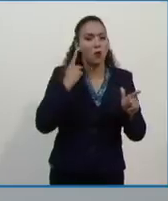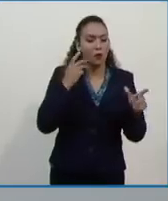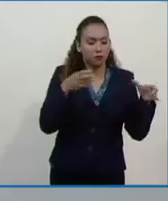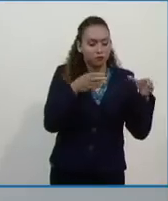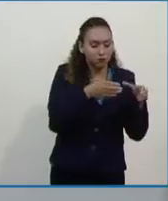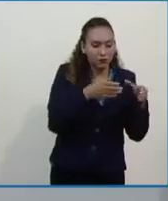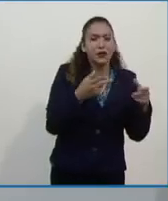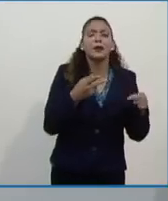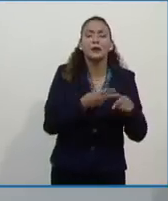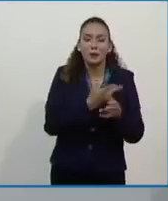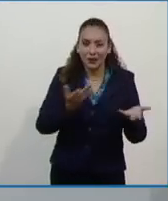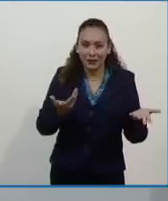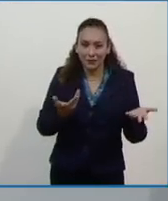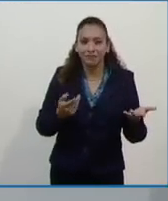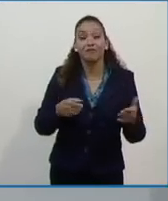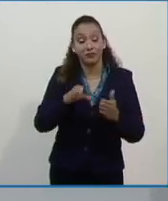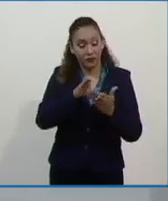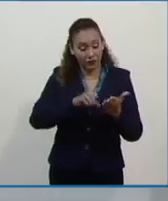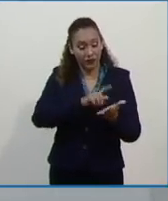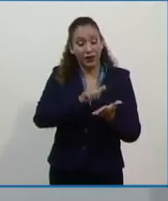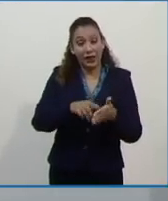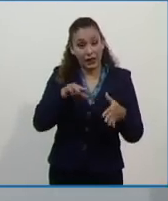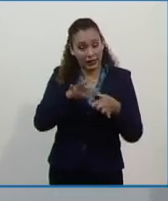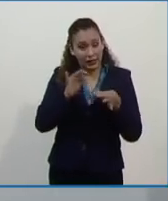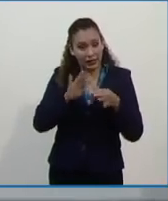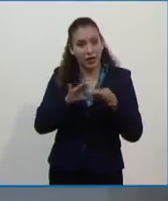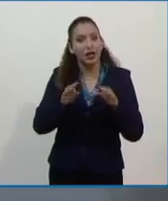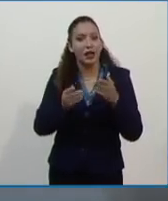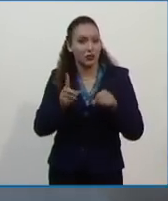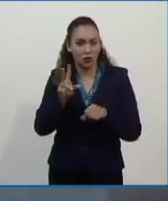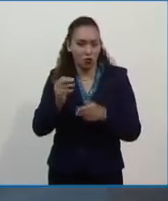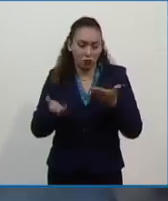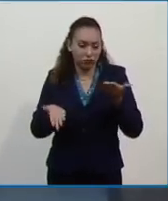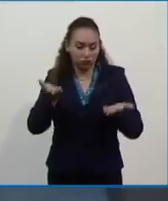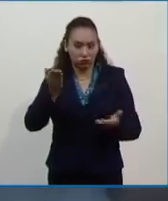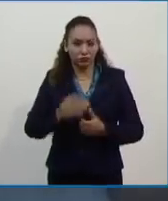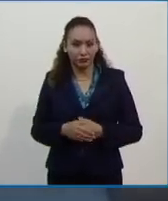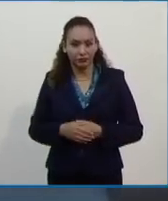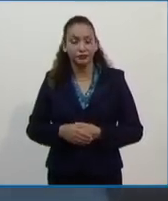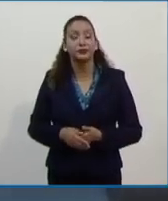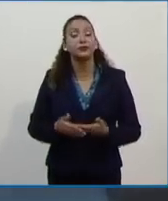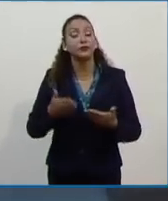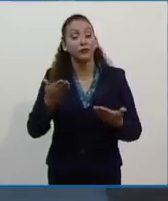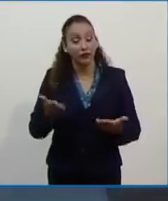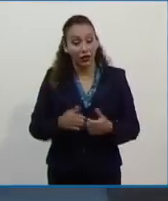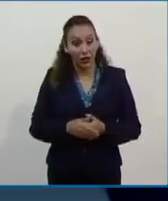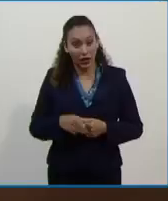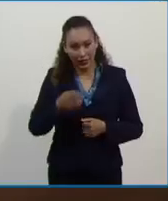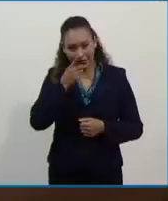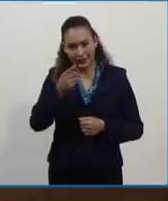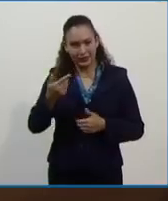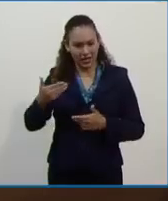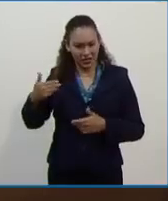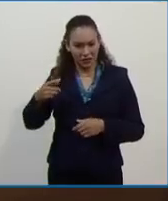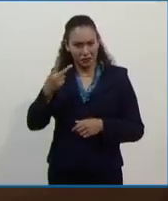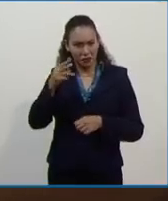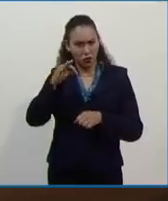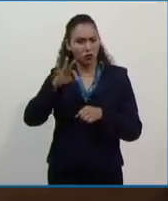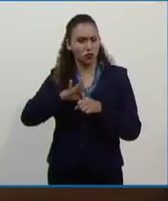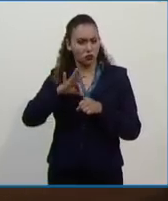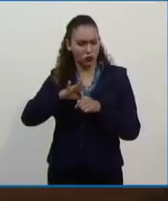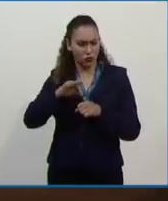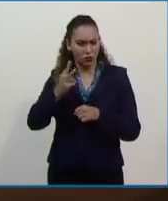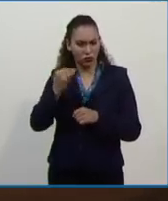sea. En una conferencia virtual organizada por Intel y Juris, señalaron que tras el reciente proceso electoral en el que Morena y